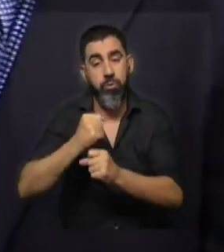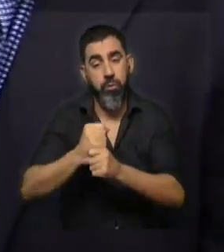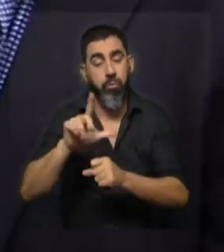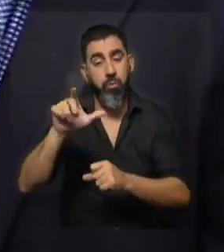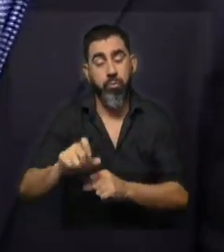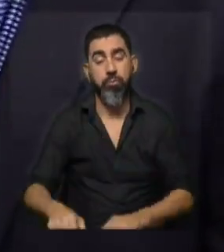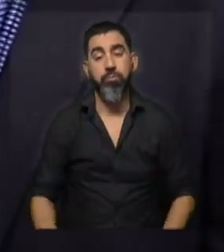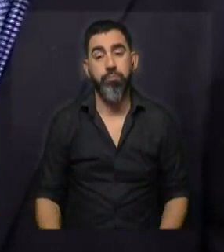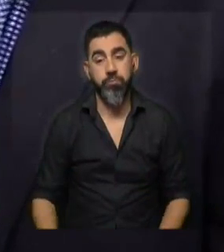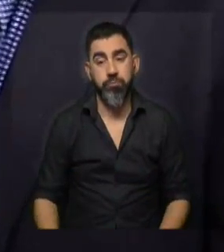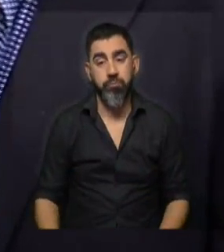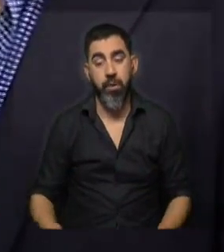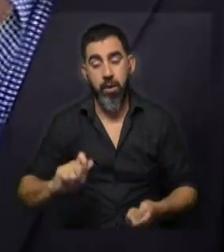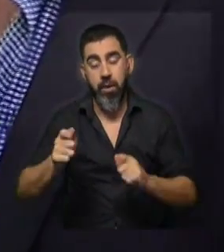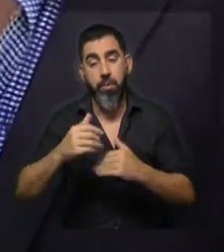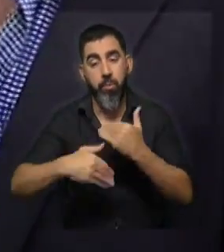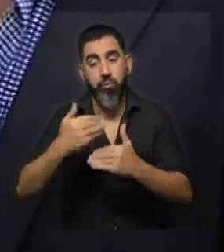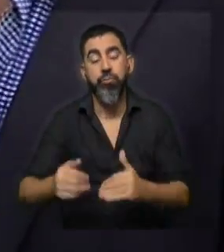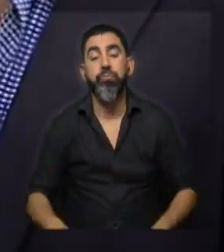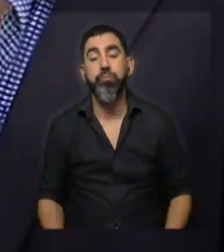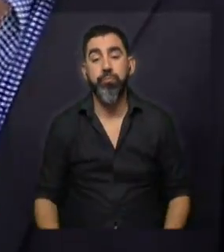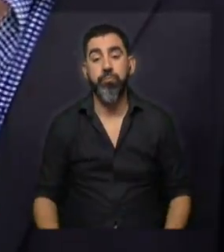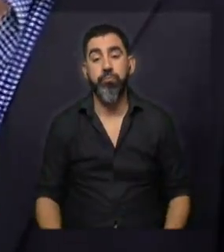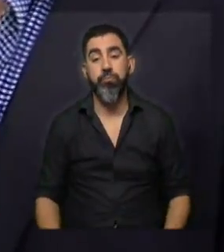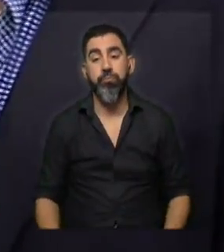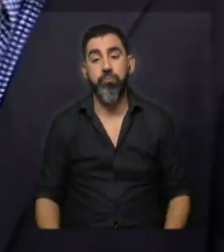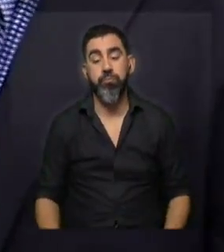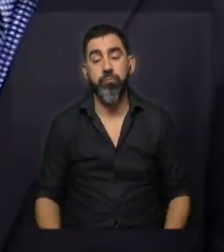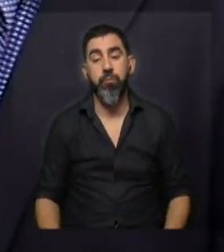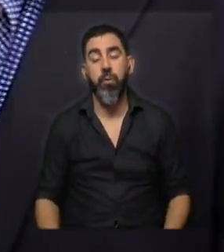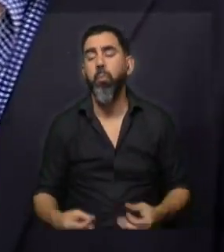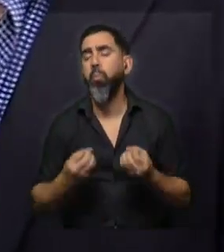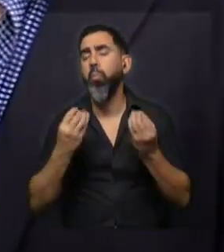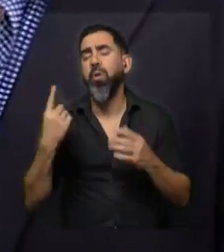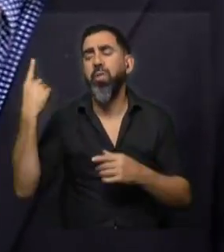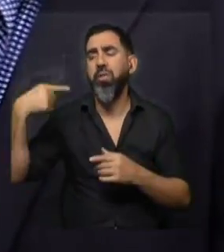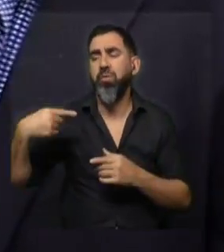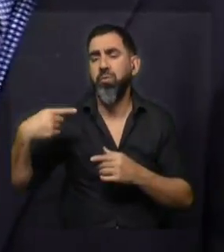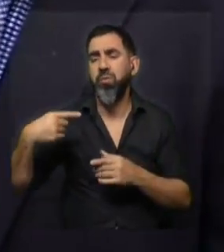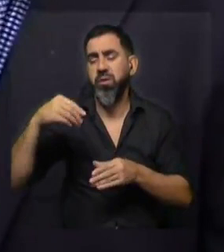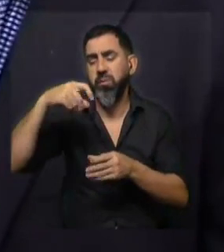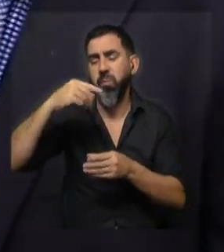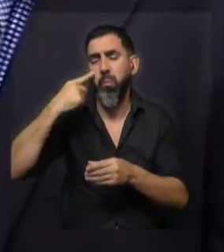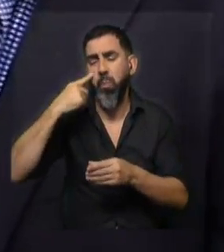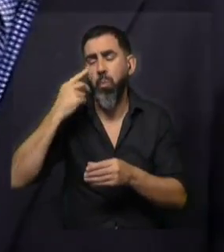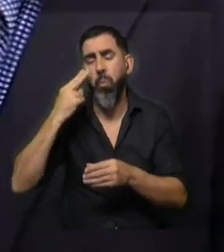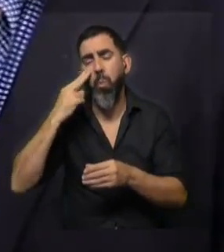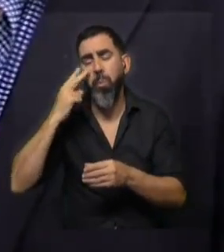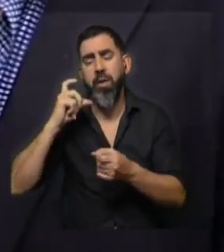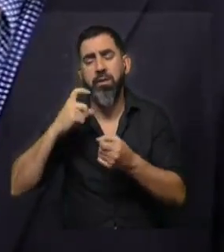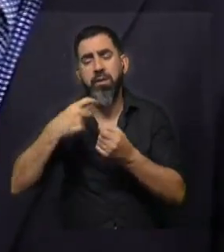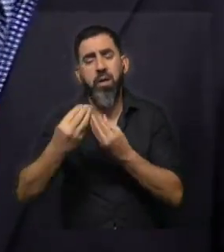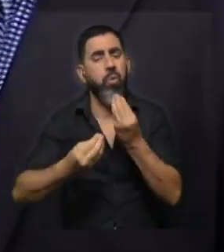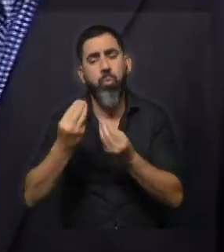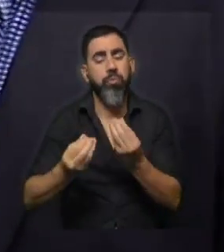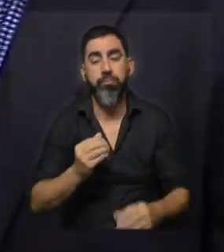para poder dar marcha atrás a este proceso y a su entender a qué se debe esta decisión hay una interna sindical O sea que qué razones se encuentra